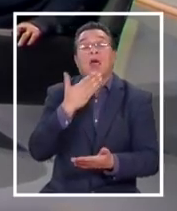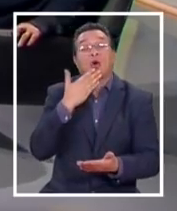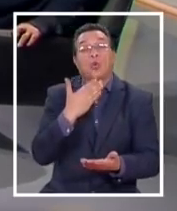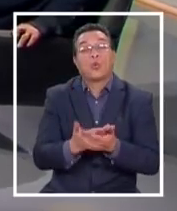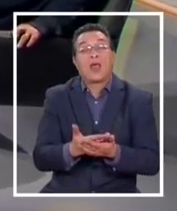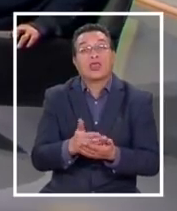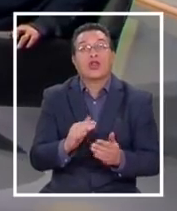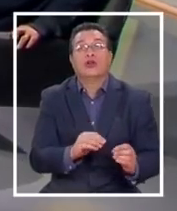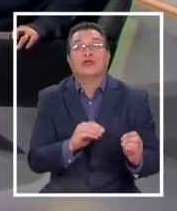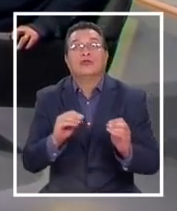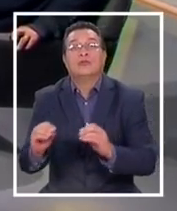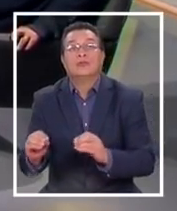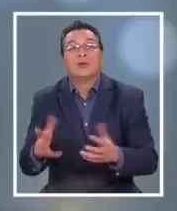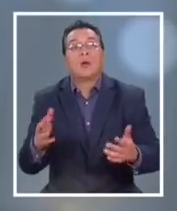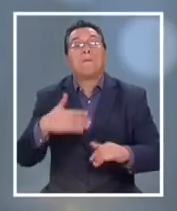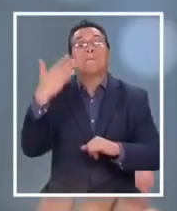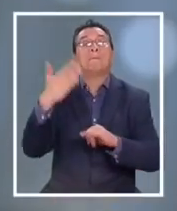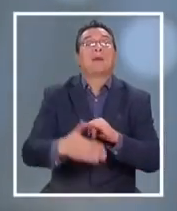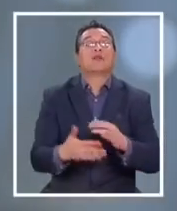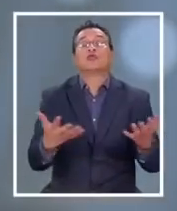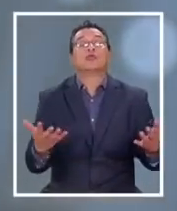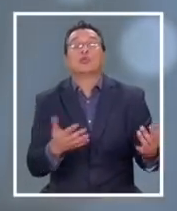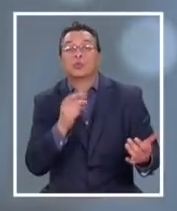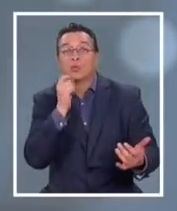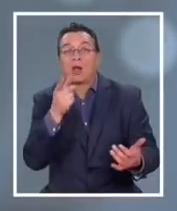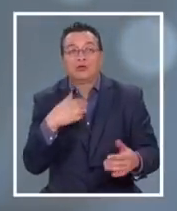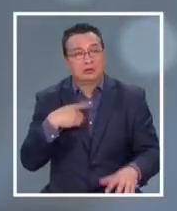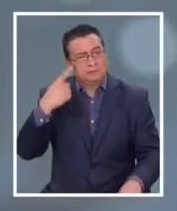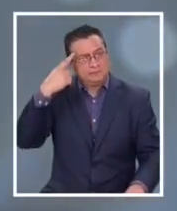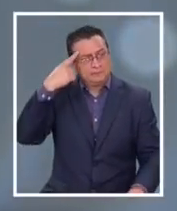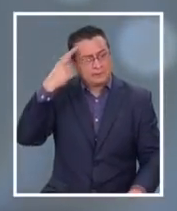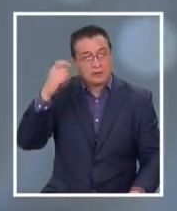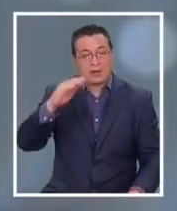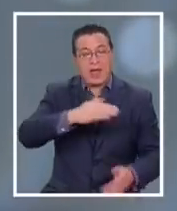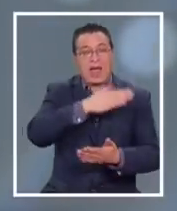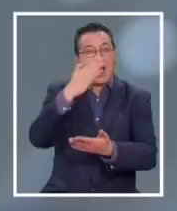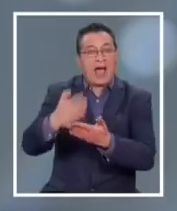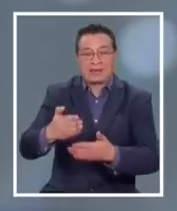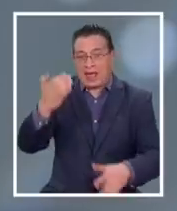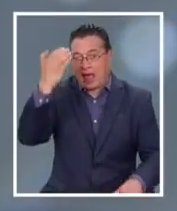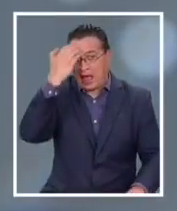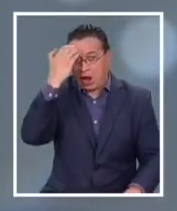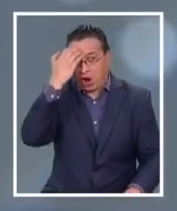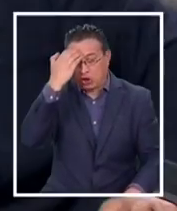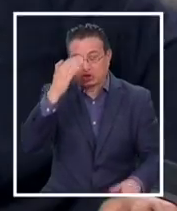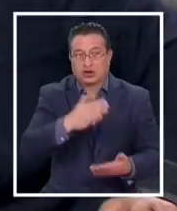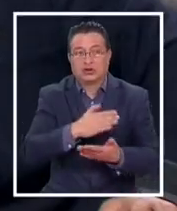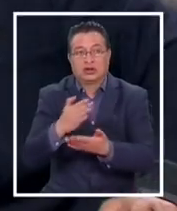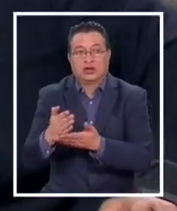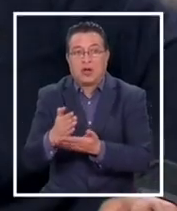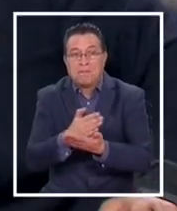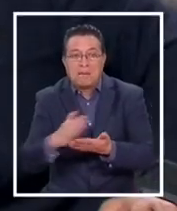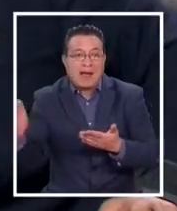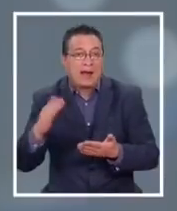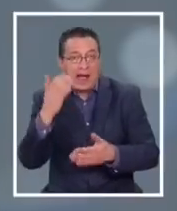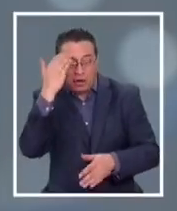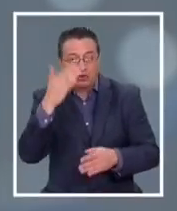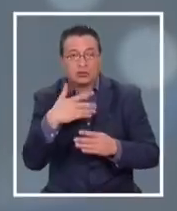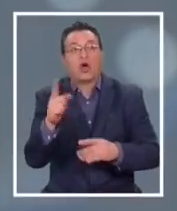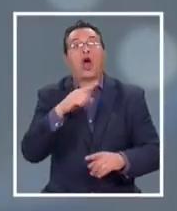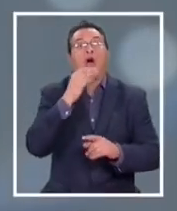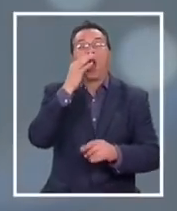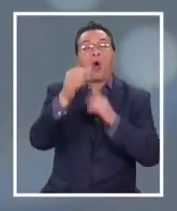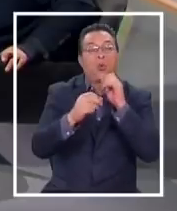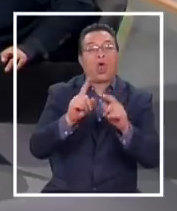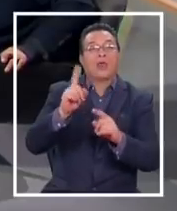esa otra pregunta. ¿Cuál es la idea? ¿Cuánto plazo le pregunto? Yo digo por lo menos hasta agosto. Yo digo, por lo menos pasemos agosto. El otro día. Pero hay quienes en la oposición hablan de diciembre,